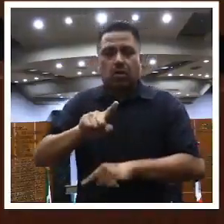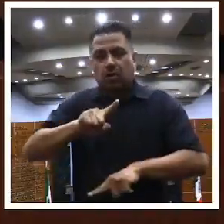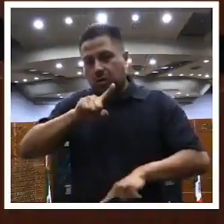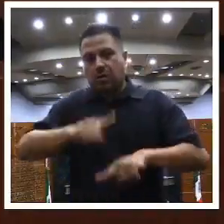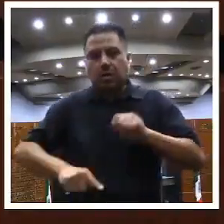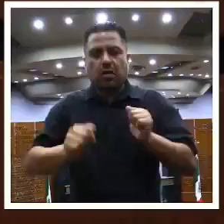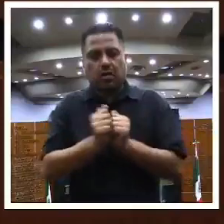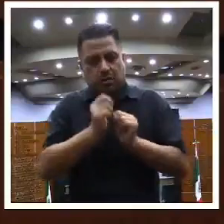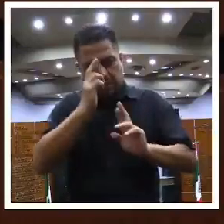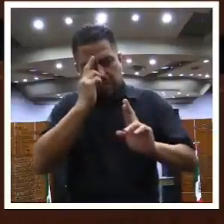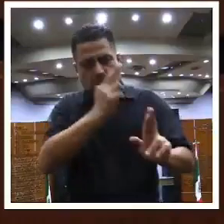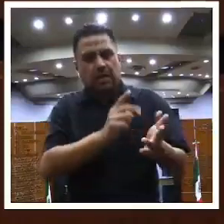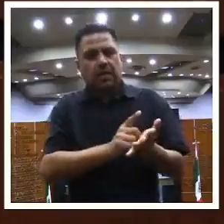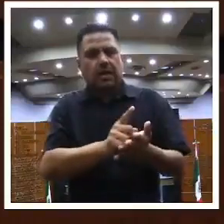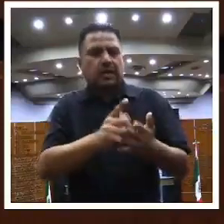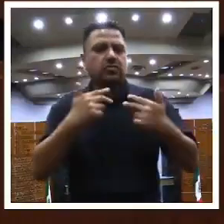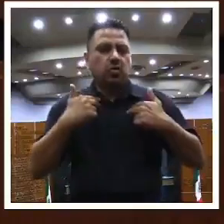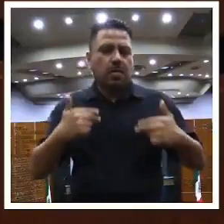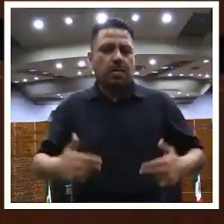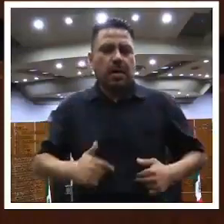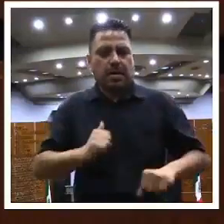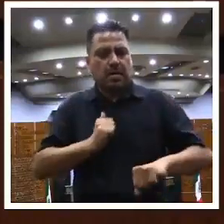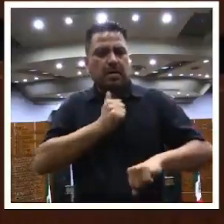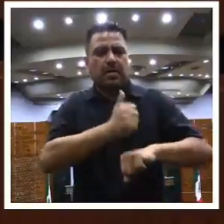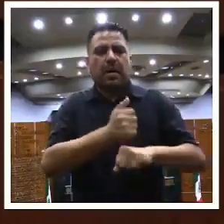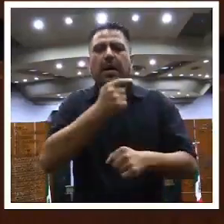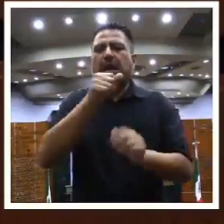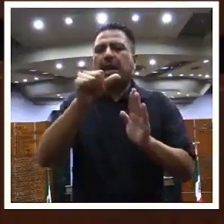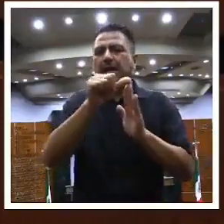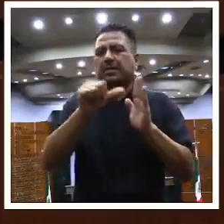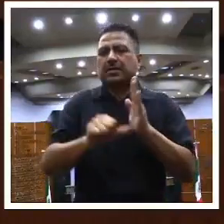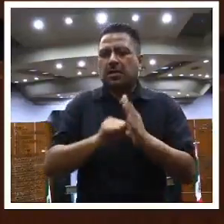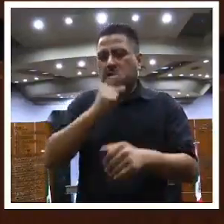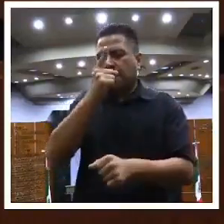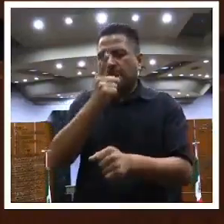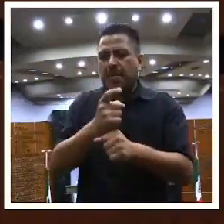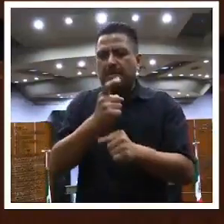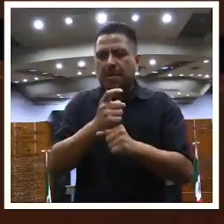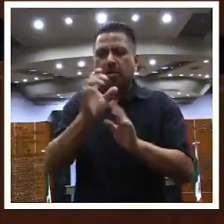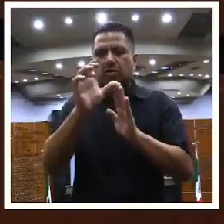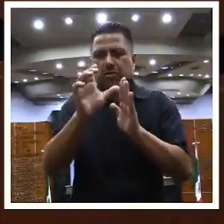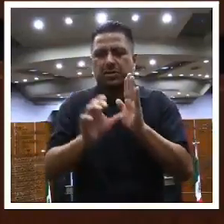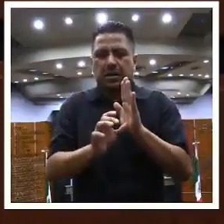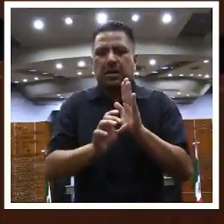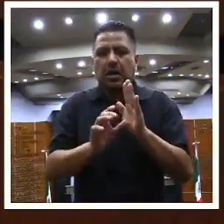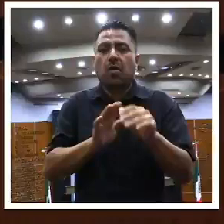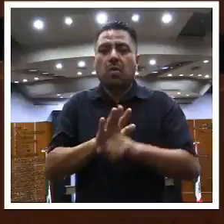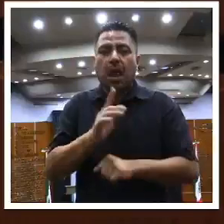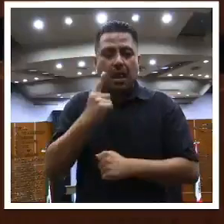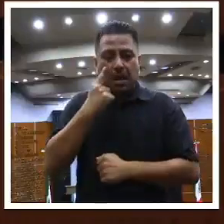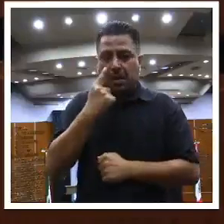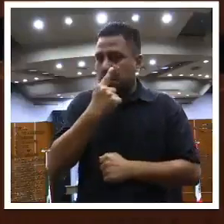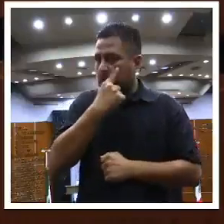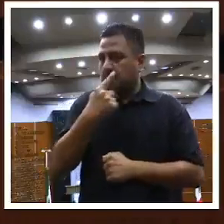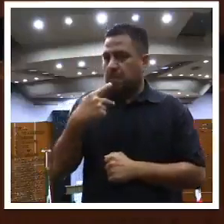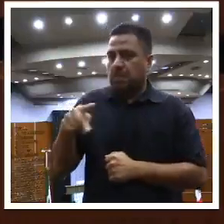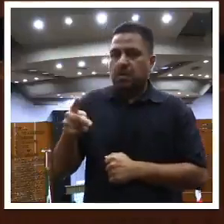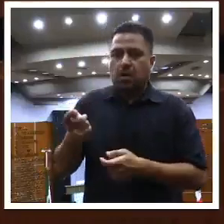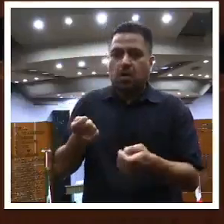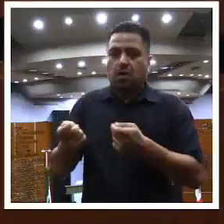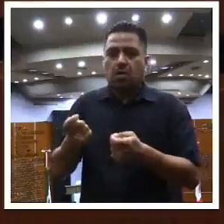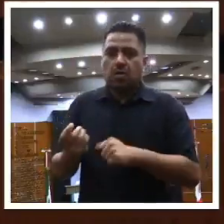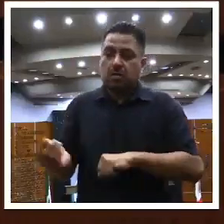y el respeto al derecho humano consagrado en el artículo 1 constitucional, la cual desde su perspectiva como órgano de control